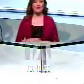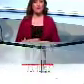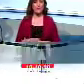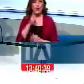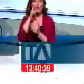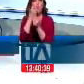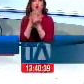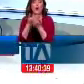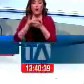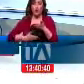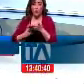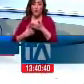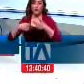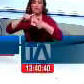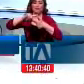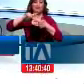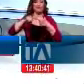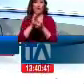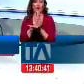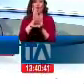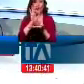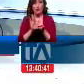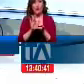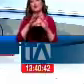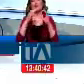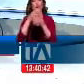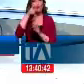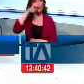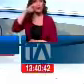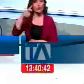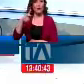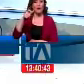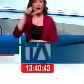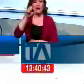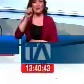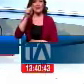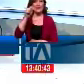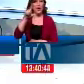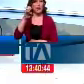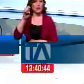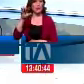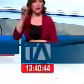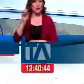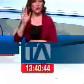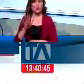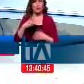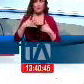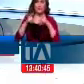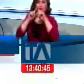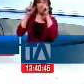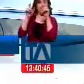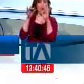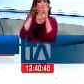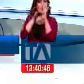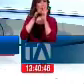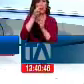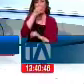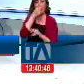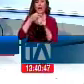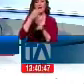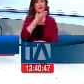Pese a la evidencia documental, en su comparecencia ante la Comisión de Fiscalización, Daniel Salcedo negó que una de sus empresas tenga vínculos con Abdalá